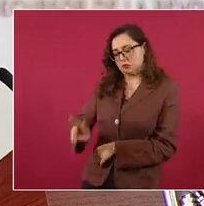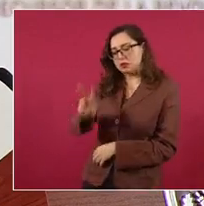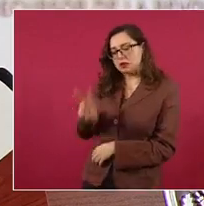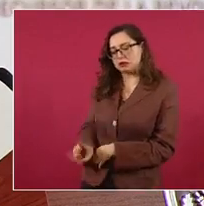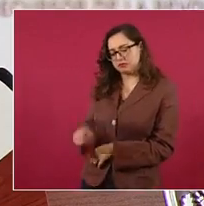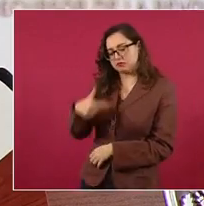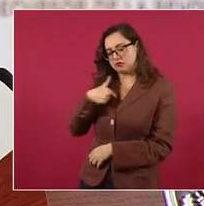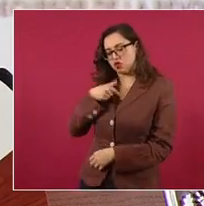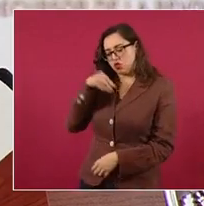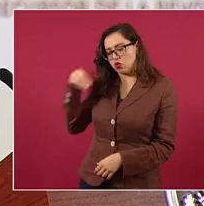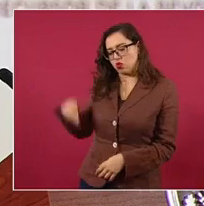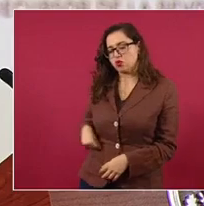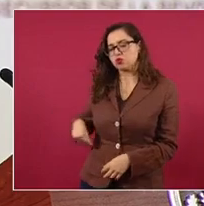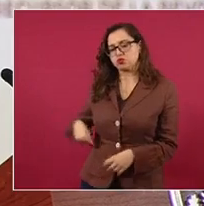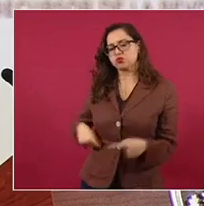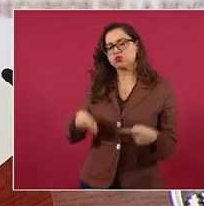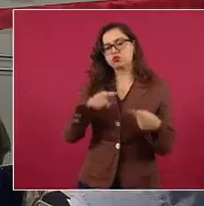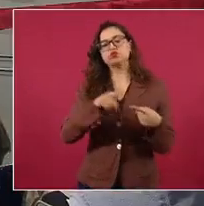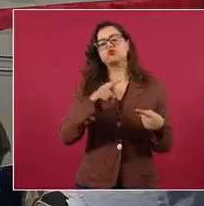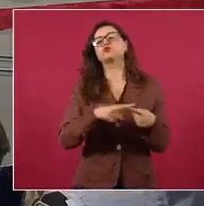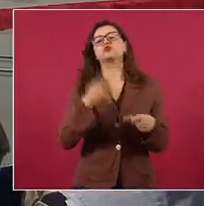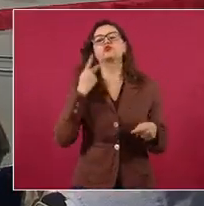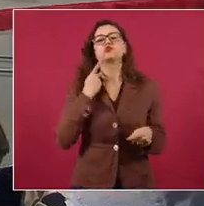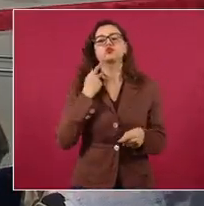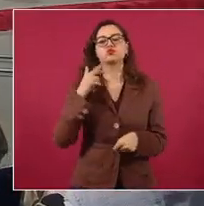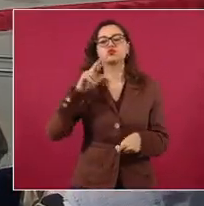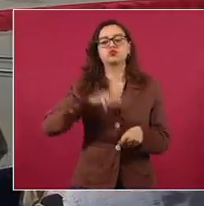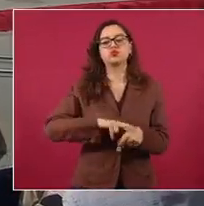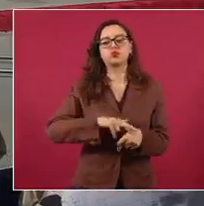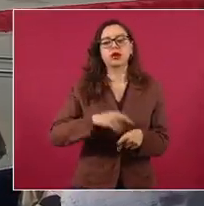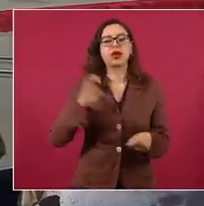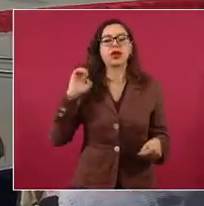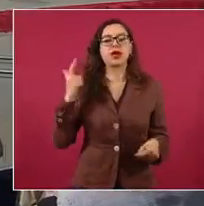es el procurador